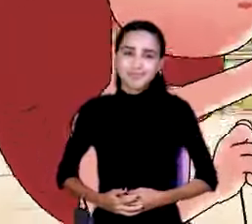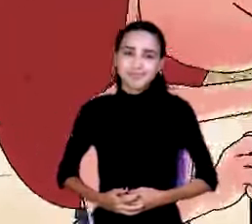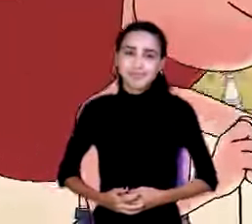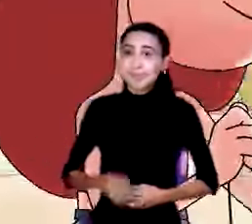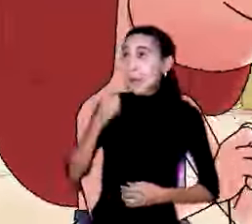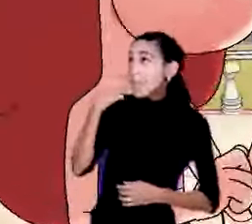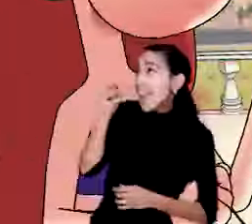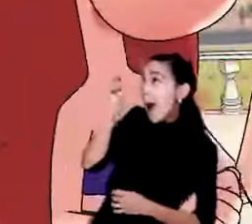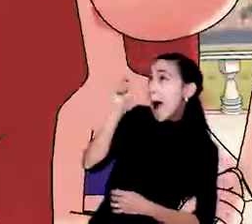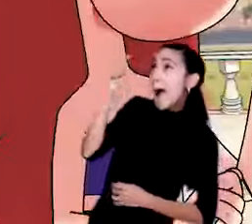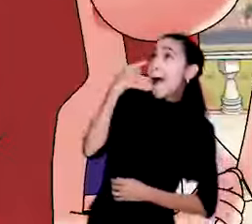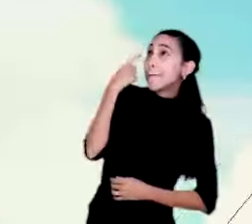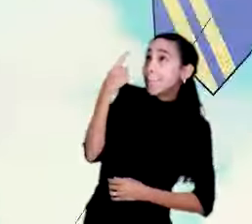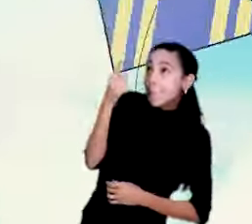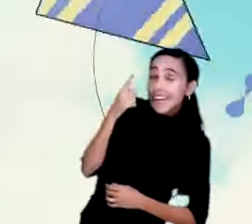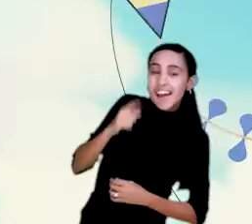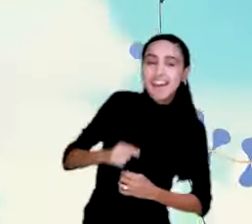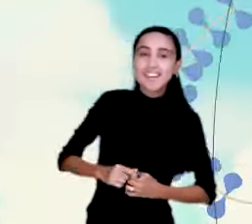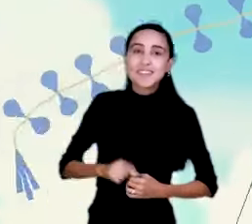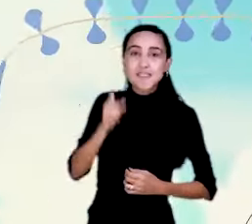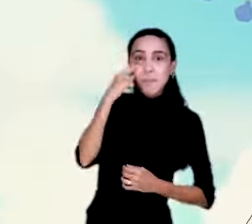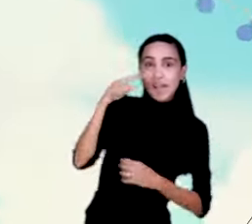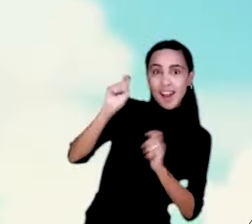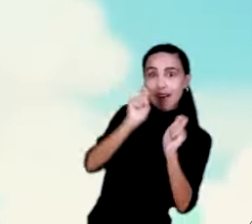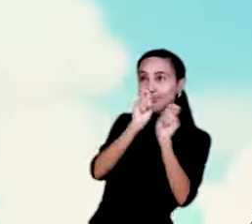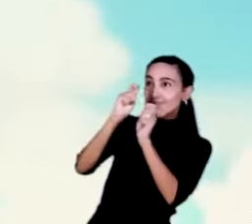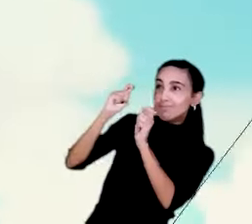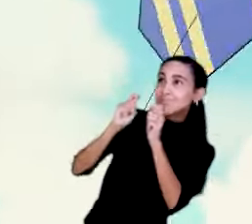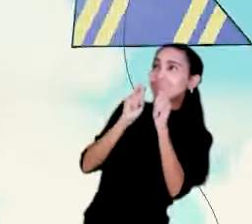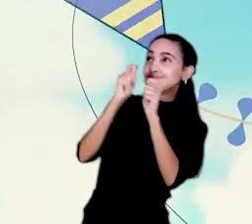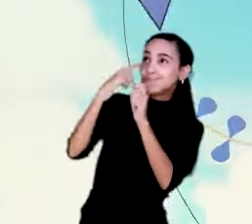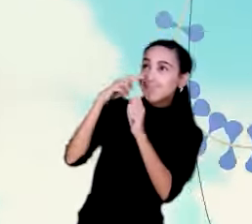Mira, Yuli, mira. Mira para acá como campea.